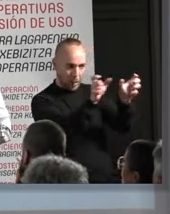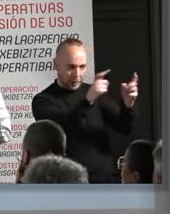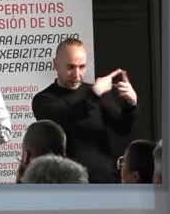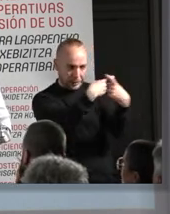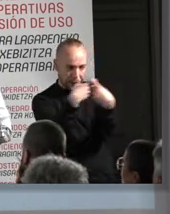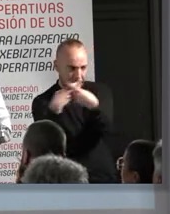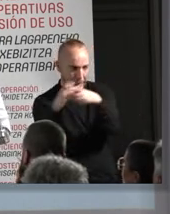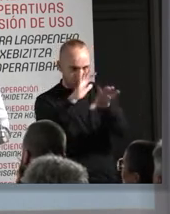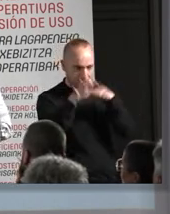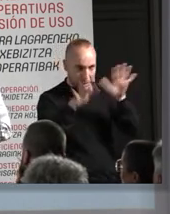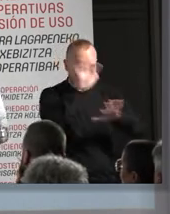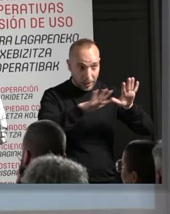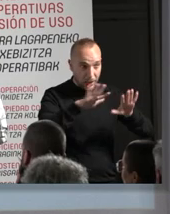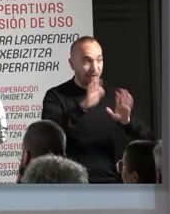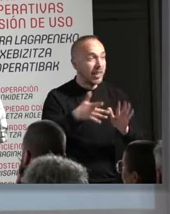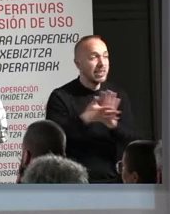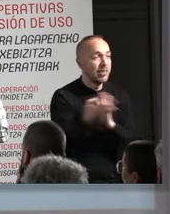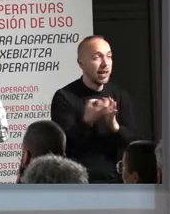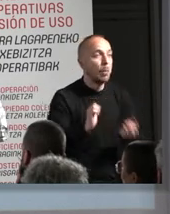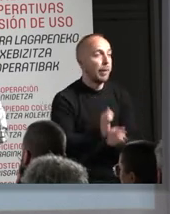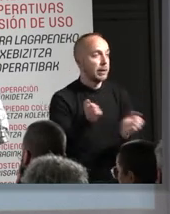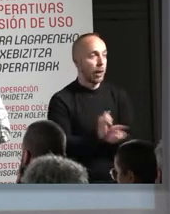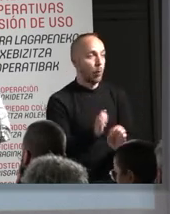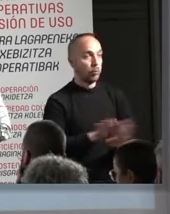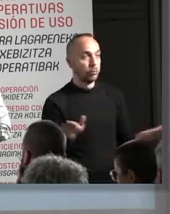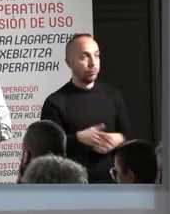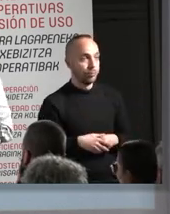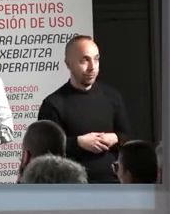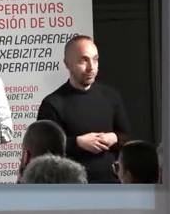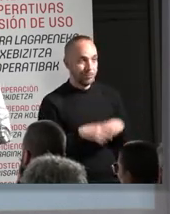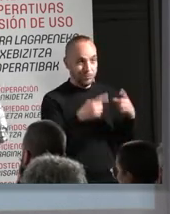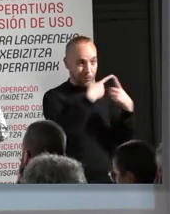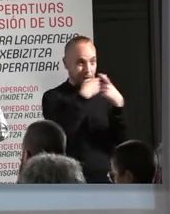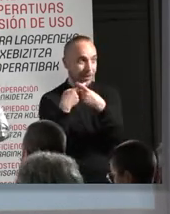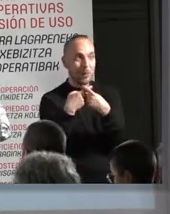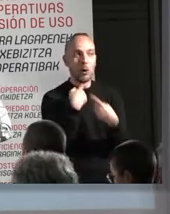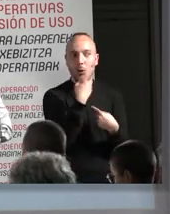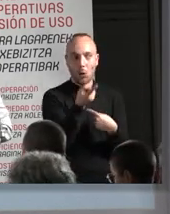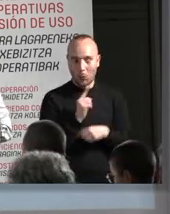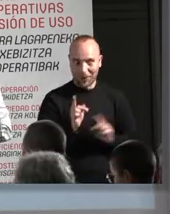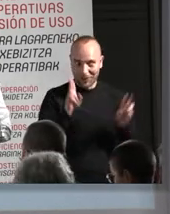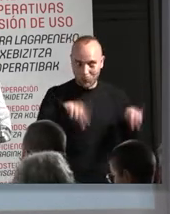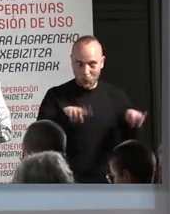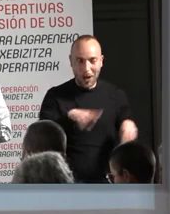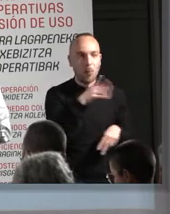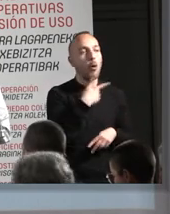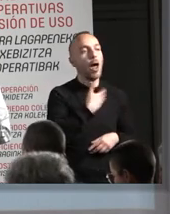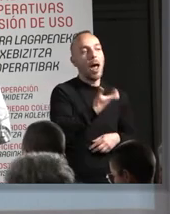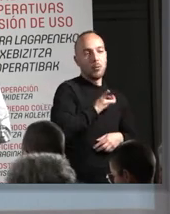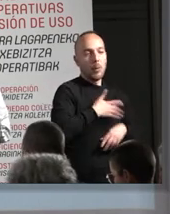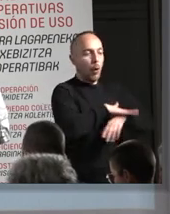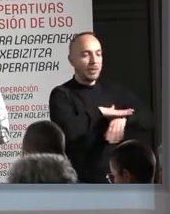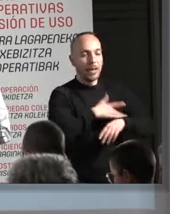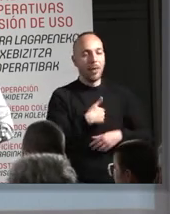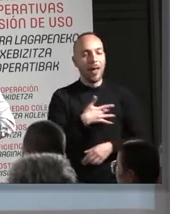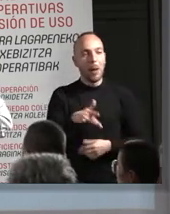que es un préstamo, que no lo voy a repetir en ningún sitio más, porque la Administración no puede prestar, es decir, es una pequeña ayuda que hace la Administración a